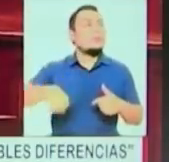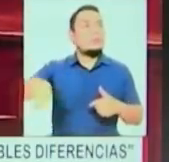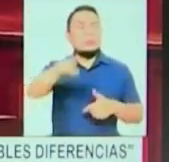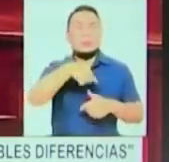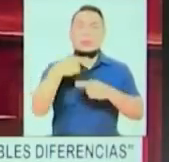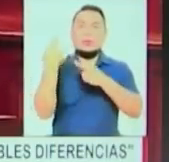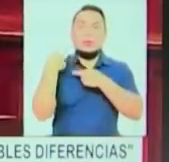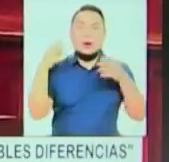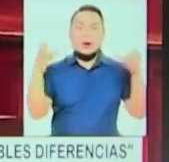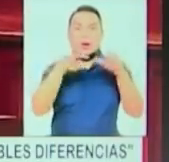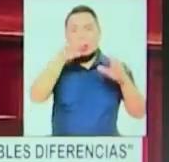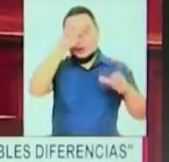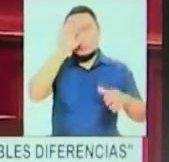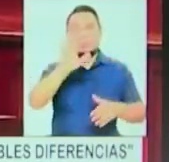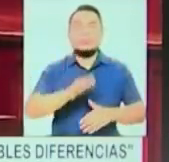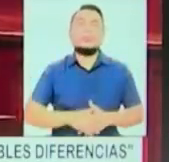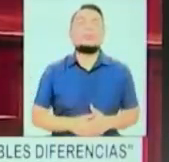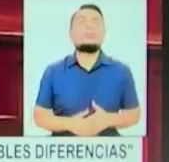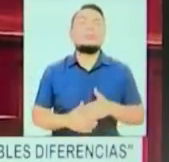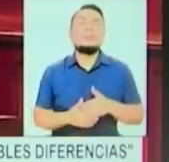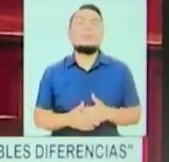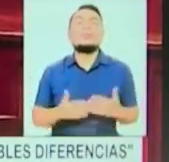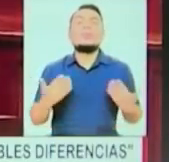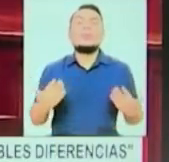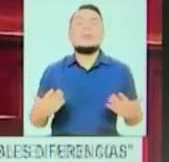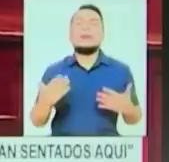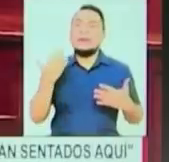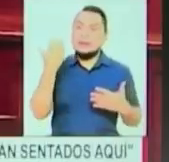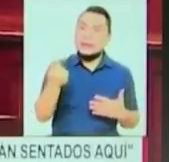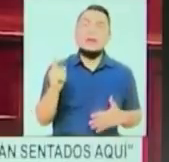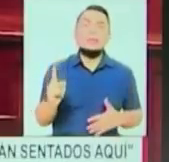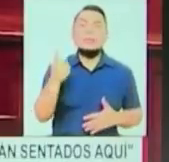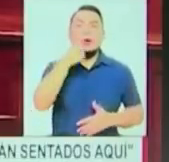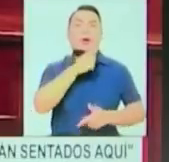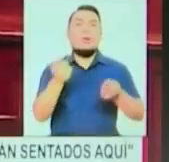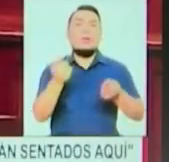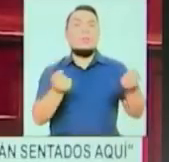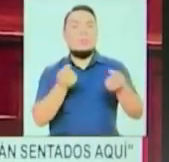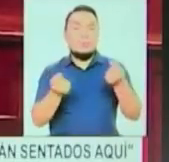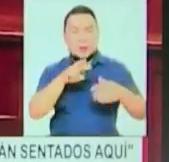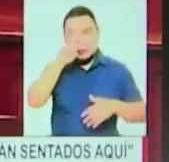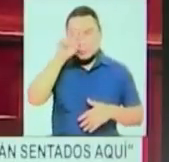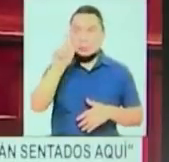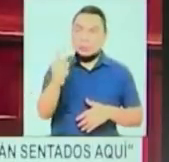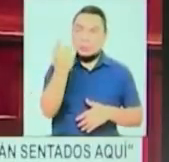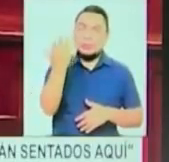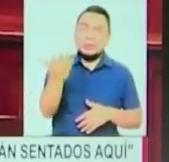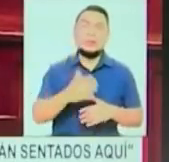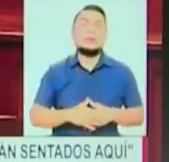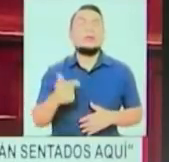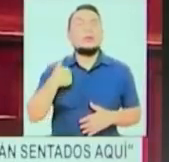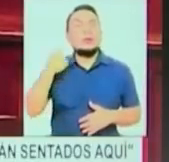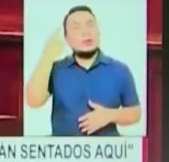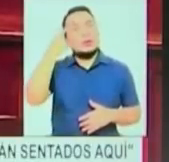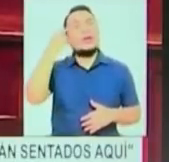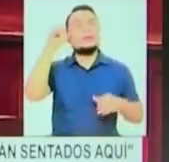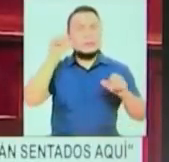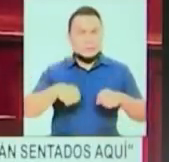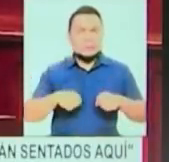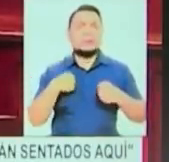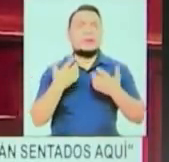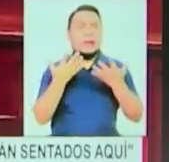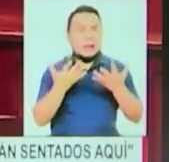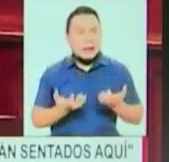bonito, pero es absolutamente lo contrario que han venido haciendo en las últimas semanas, a llamarle golpista a la presidenta